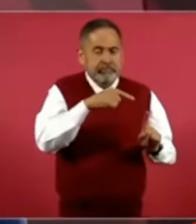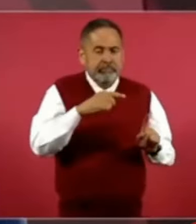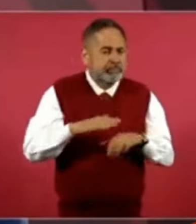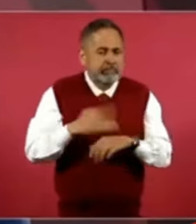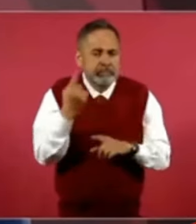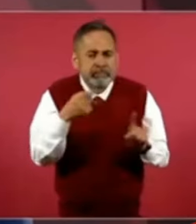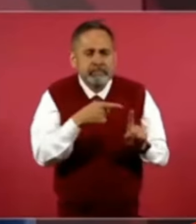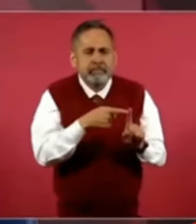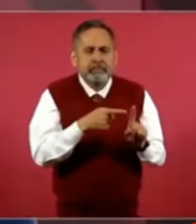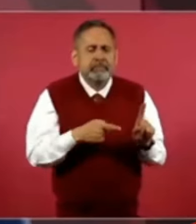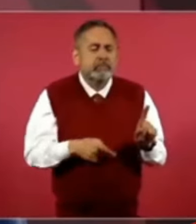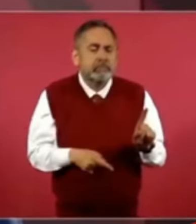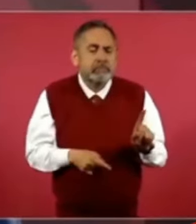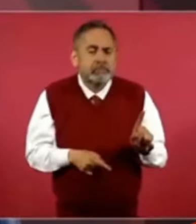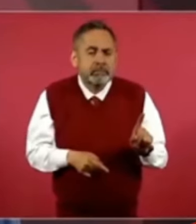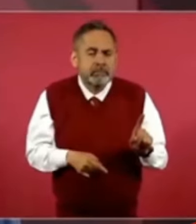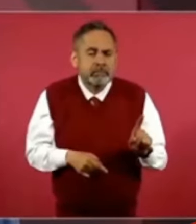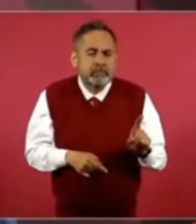no tuvo